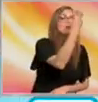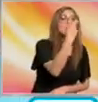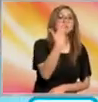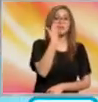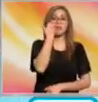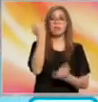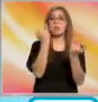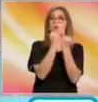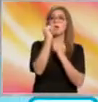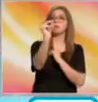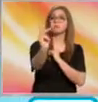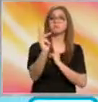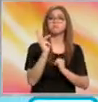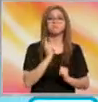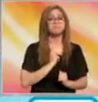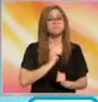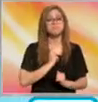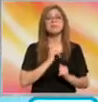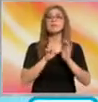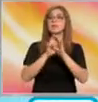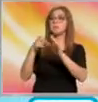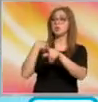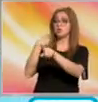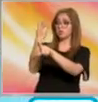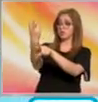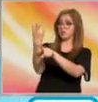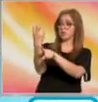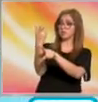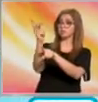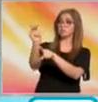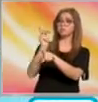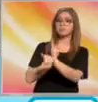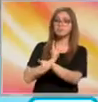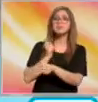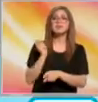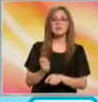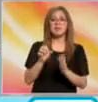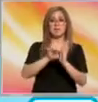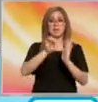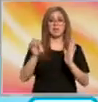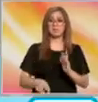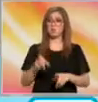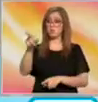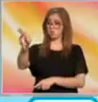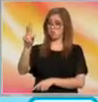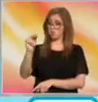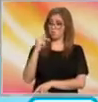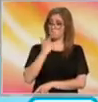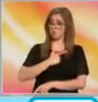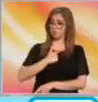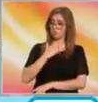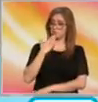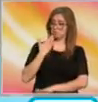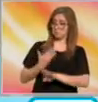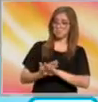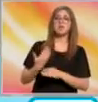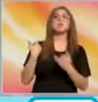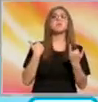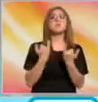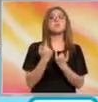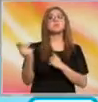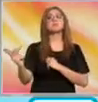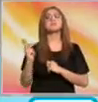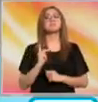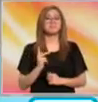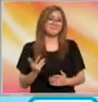encontrar en el otro. ¿Lo que te checa, te choca? ¿Por ahí? Eso, exactamente. Es un poco eso, Juan, Ajá. ¿no? Entonces,